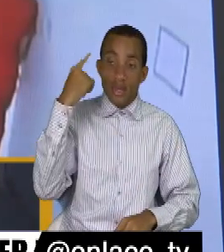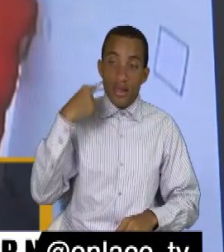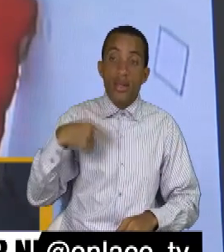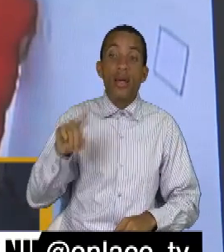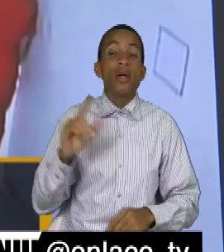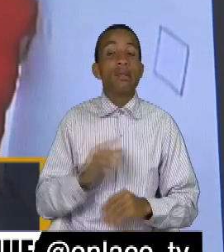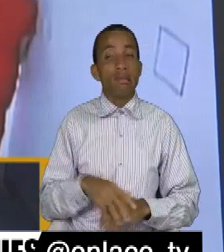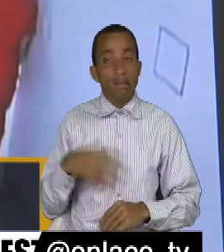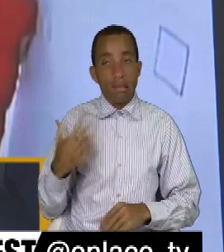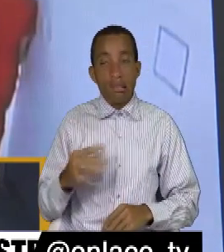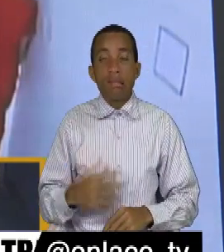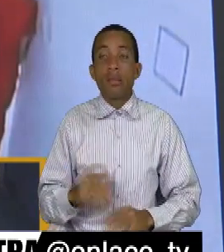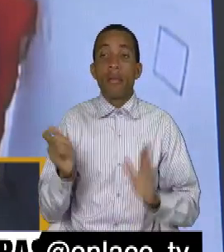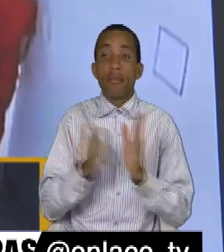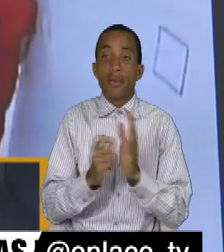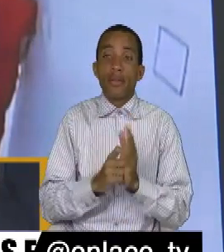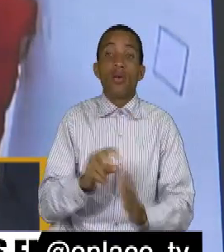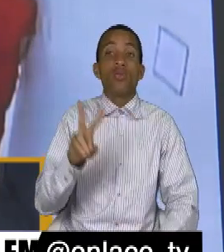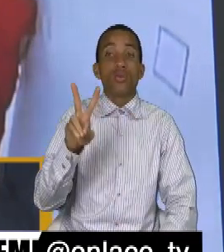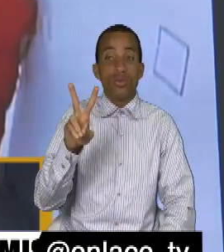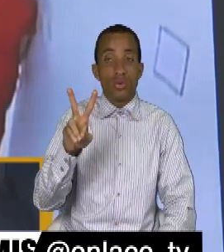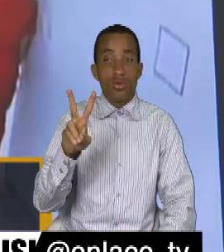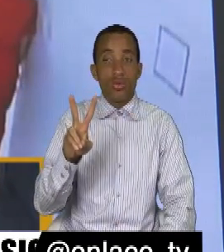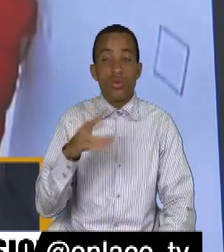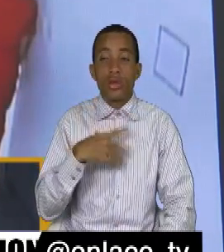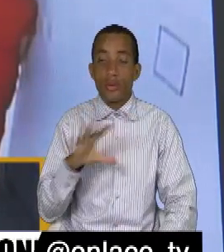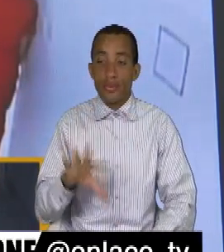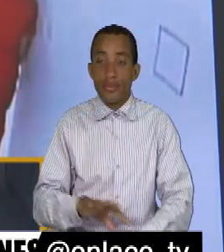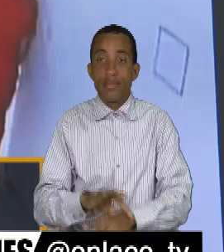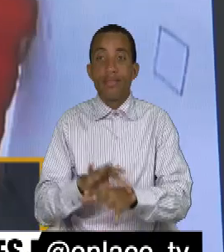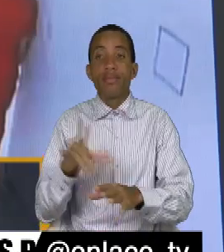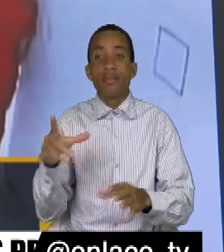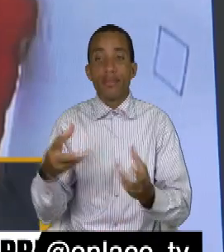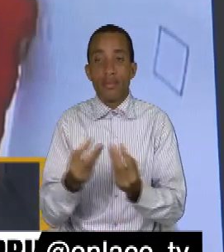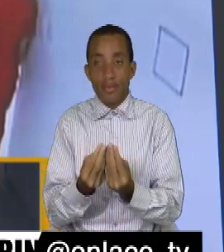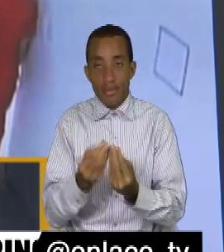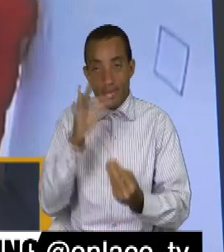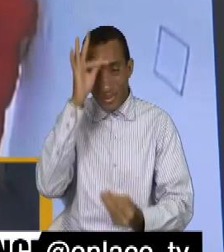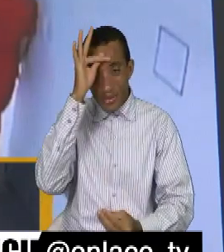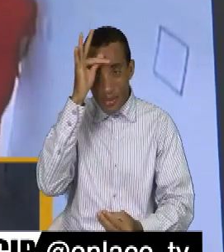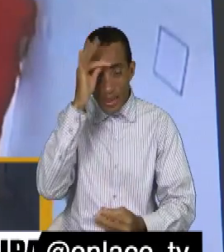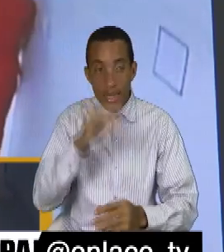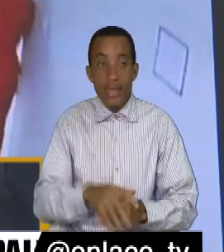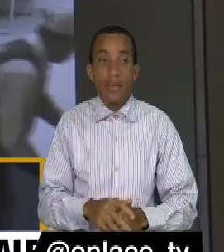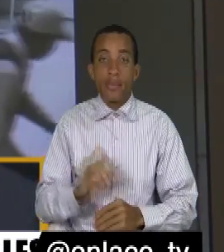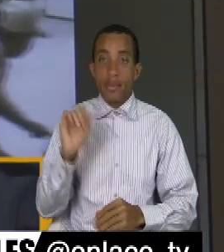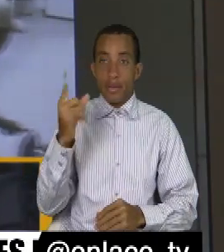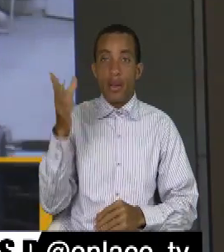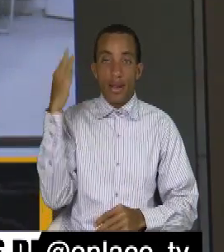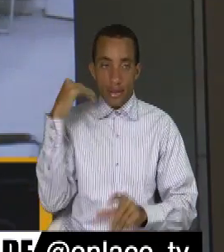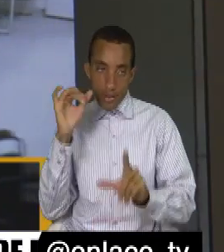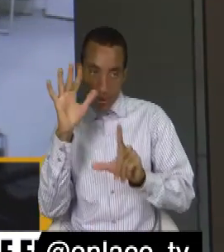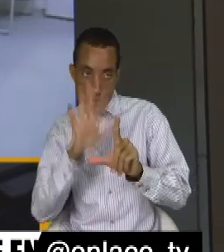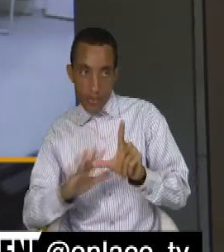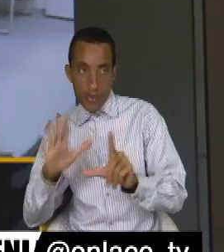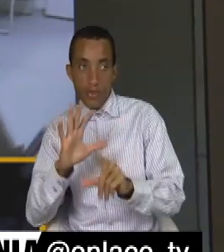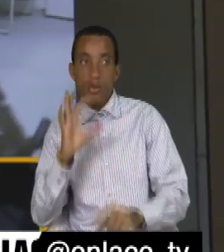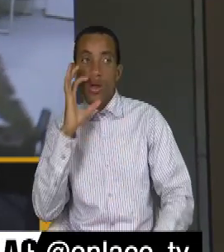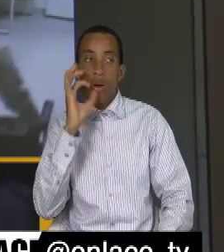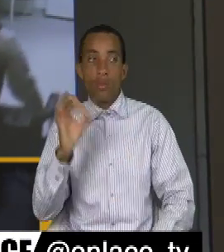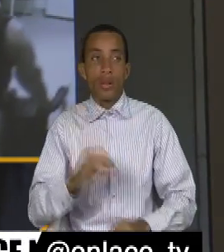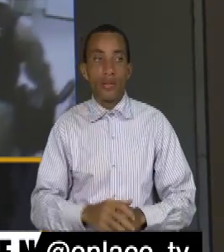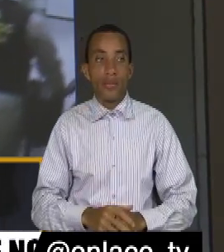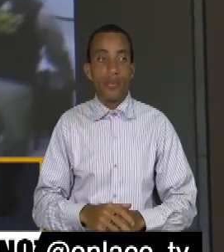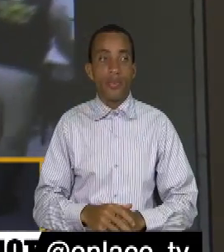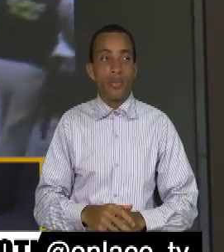de agresión a personal médico presentado en el centro asistencial. El primero de ellos también quedó grabado. Este hombre ingresa al hospital